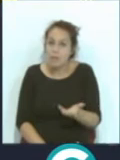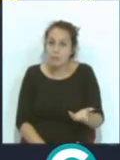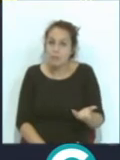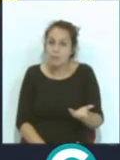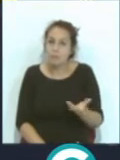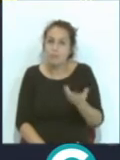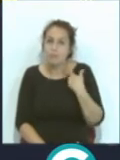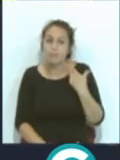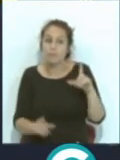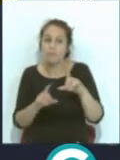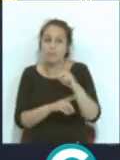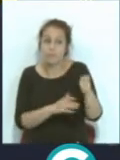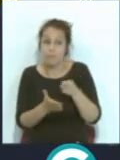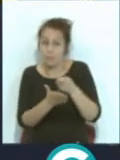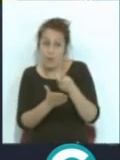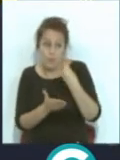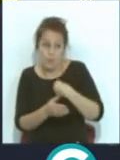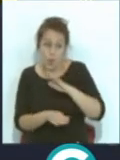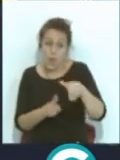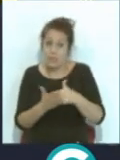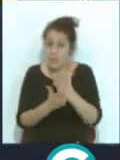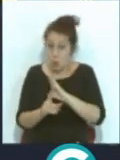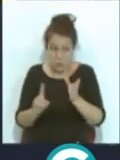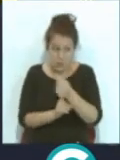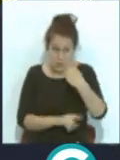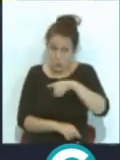lo sigan patrocinando el descontento y tal, hasta que consigan lo que ellos quieren.